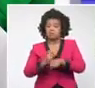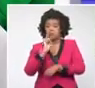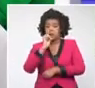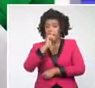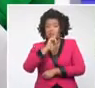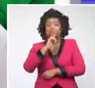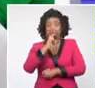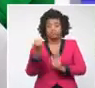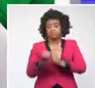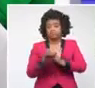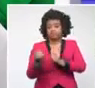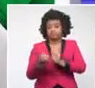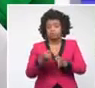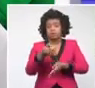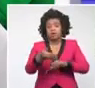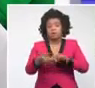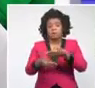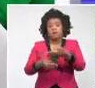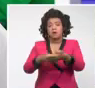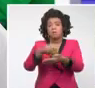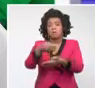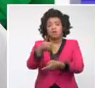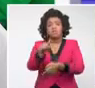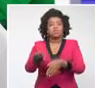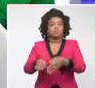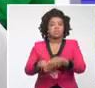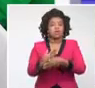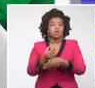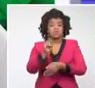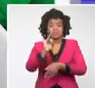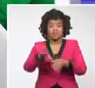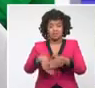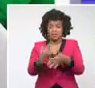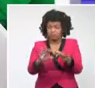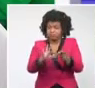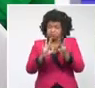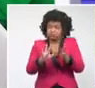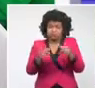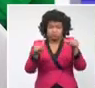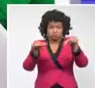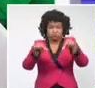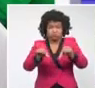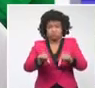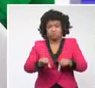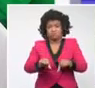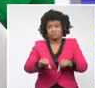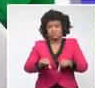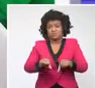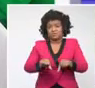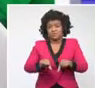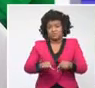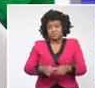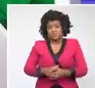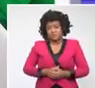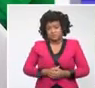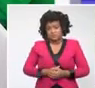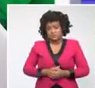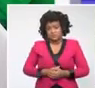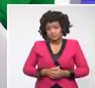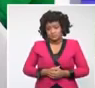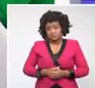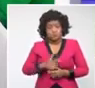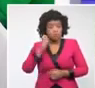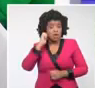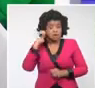después de 10 días ingresada, 7 de ellos en terapia intensiva, teniendo en cuenta las complicaciones que